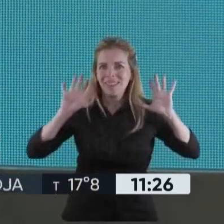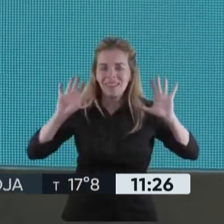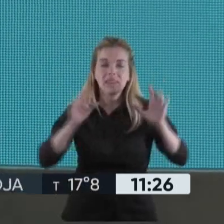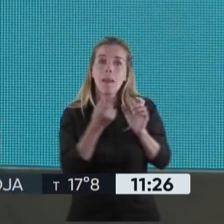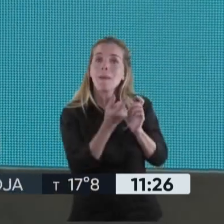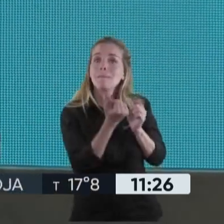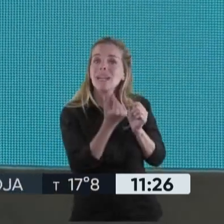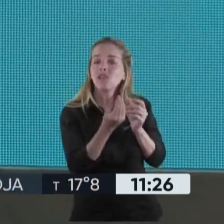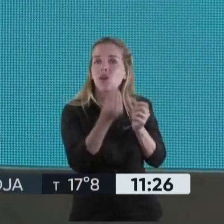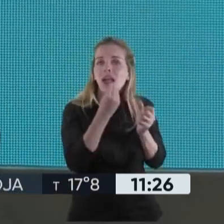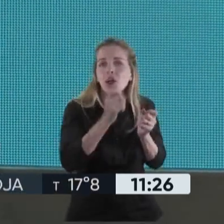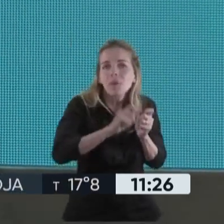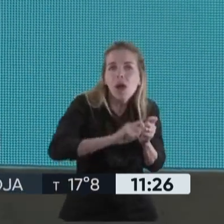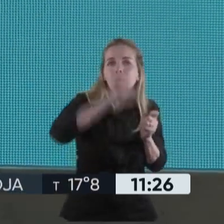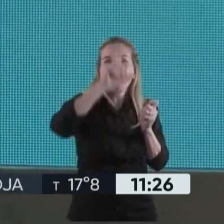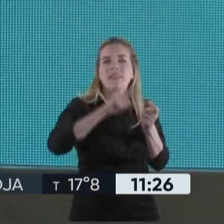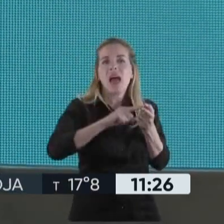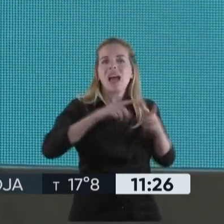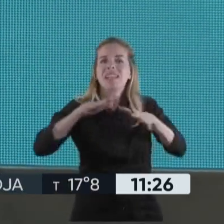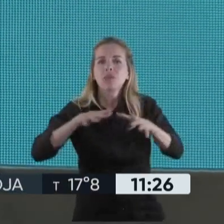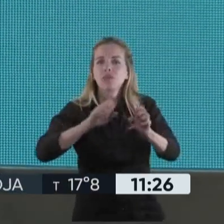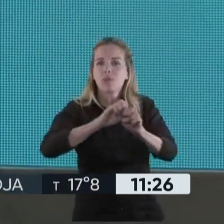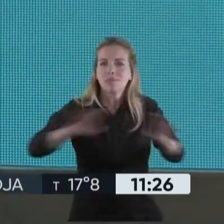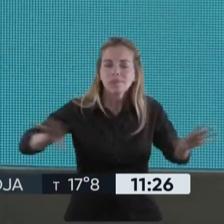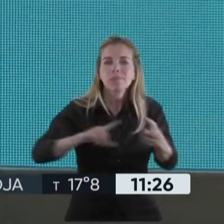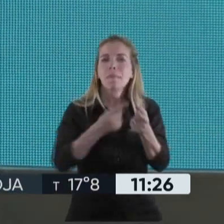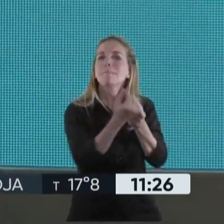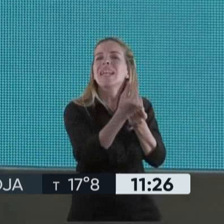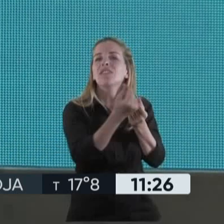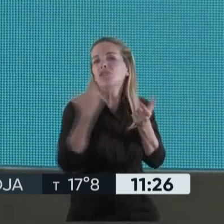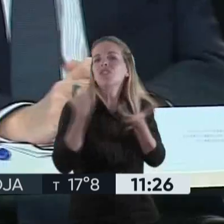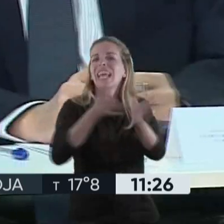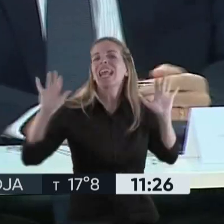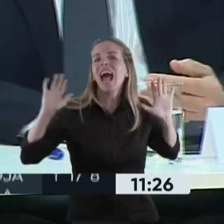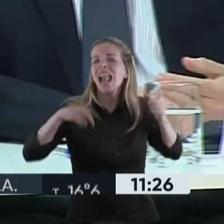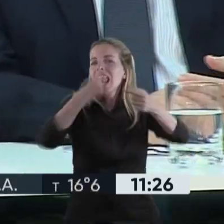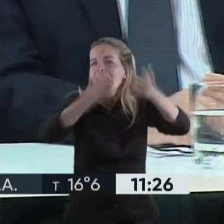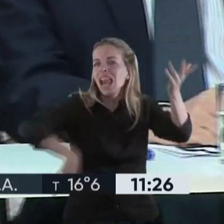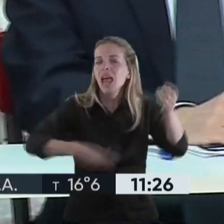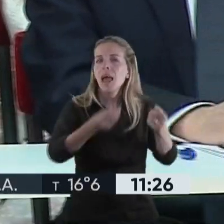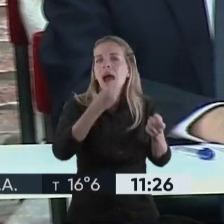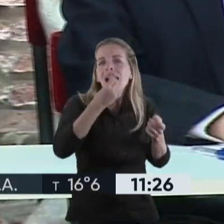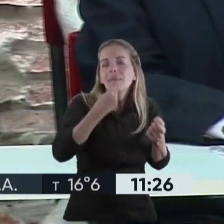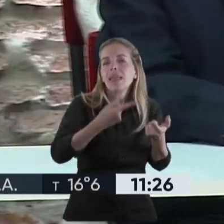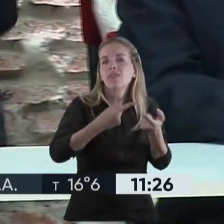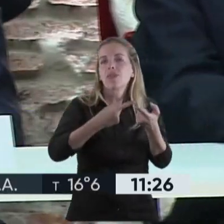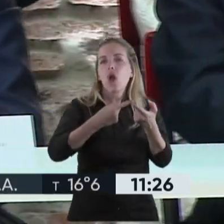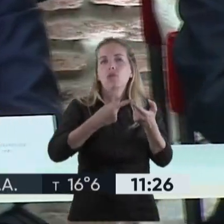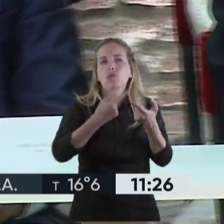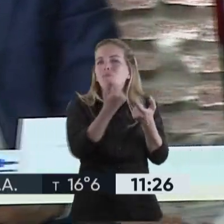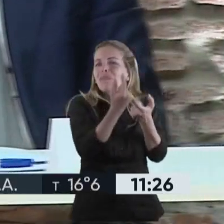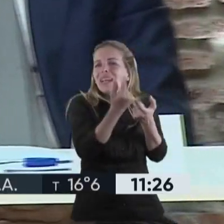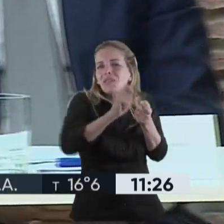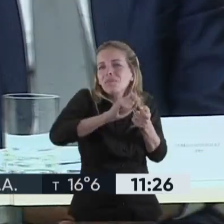los alimentos, se genera un alza de los precios de los alimentos